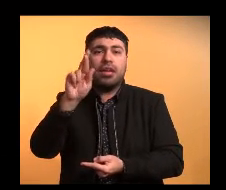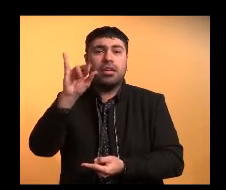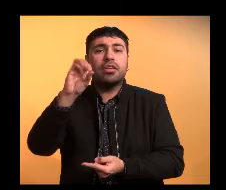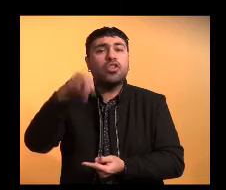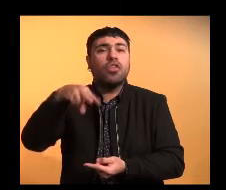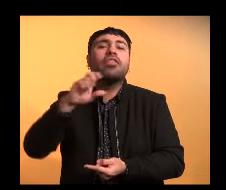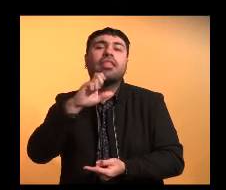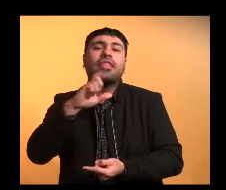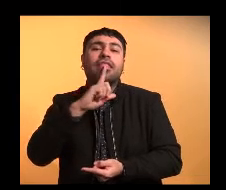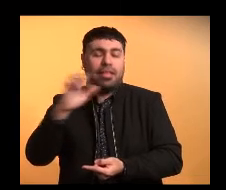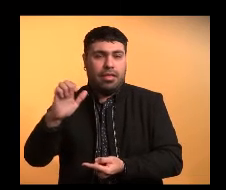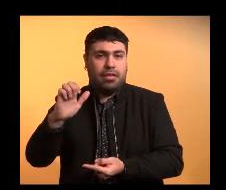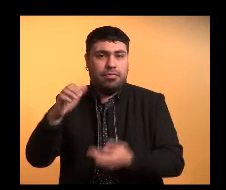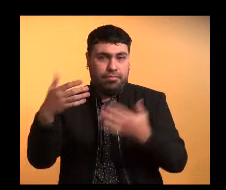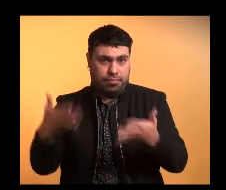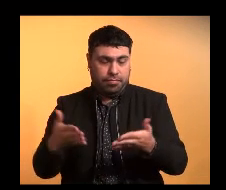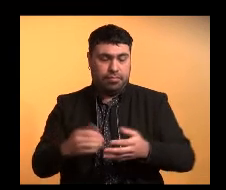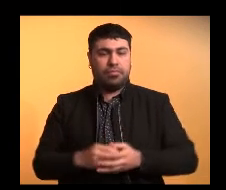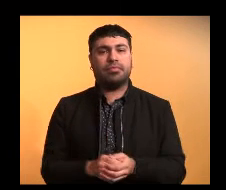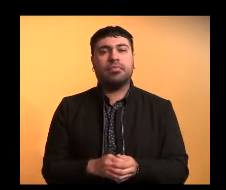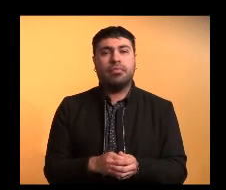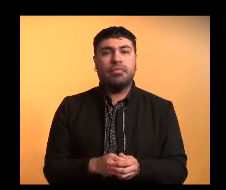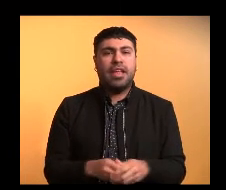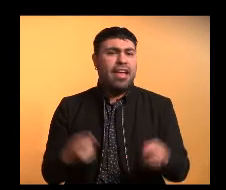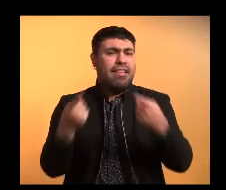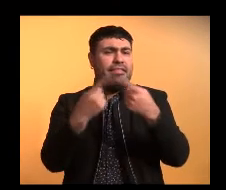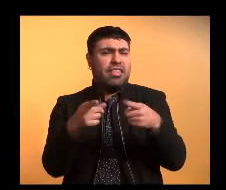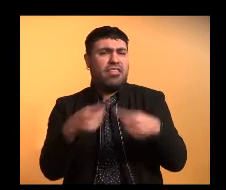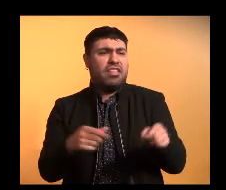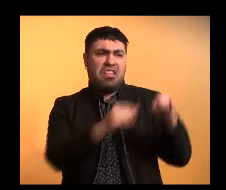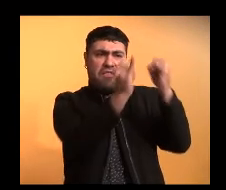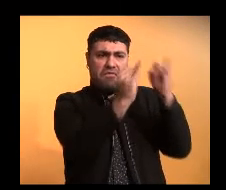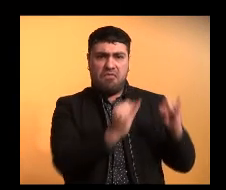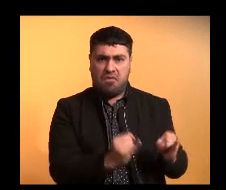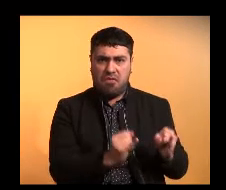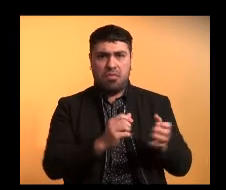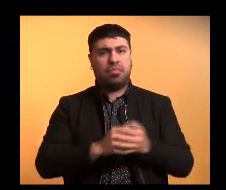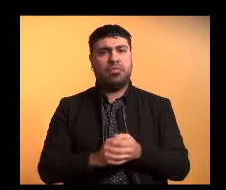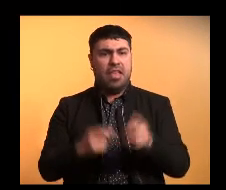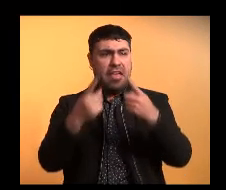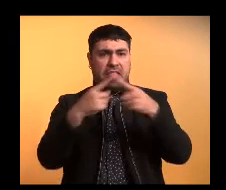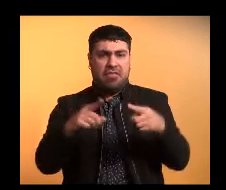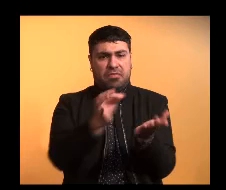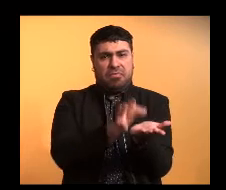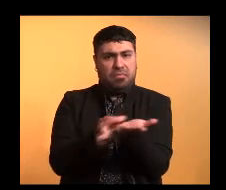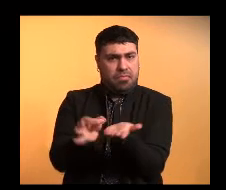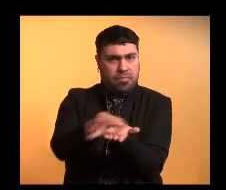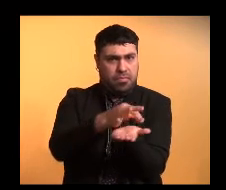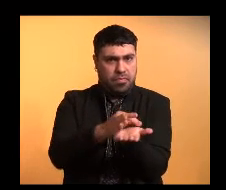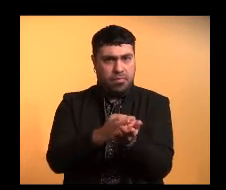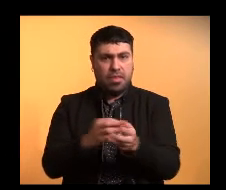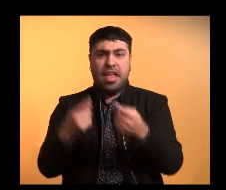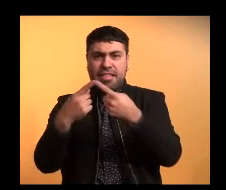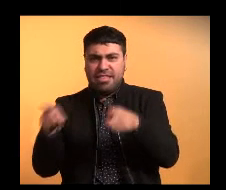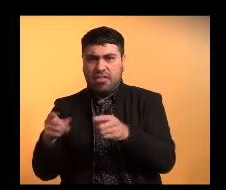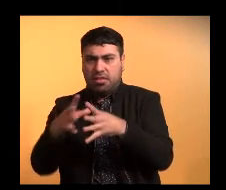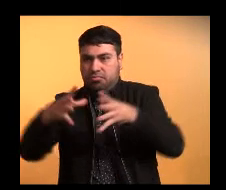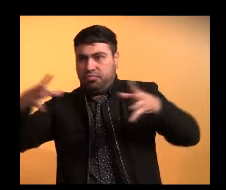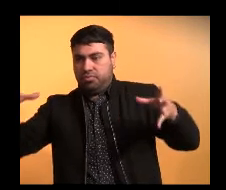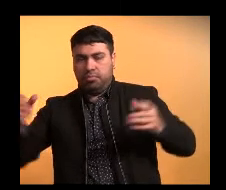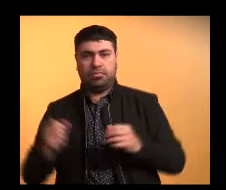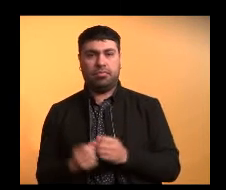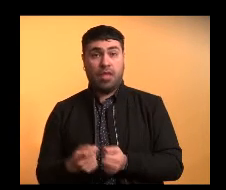reino protozoa, en el reino plantae y en el reino cromista. Ahora, las macroalgas, que son las algas que yo